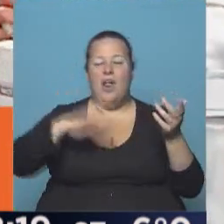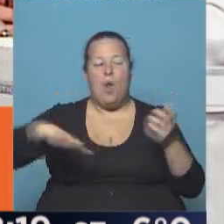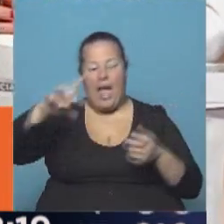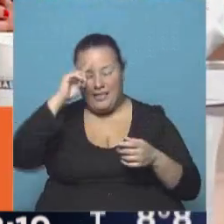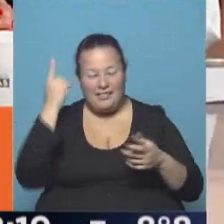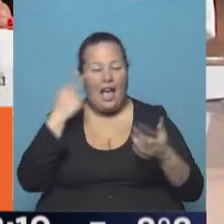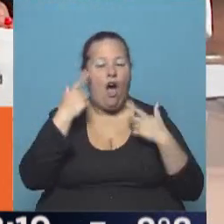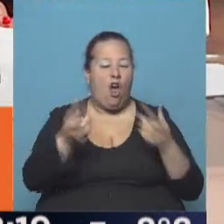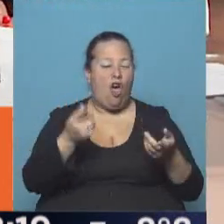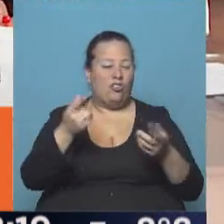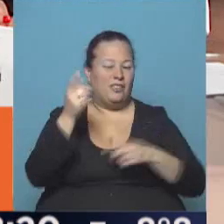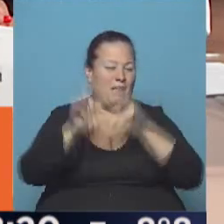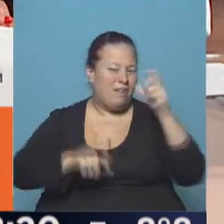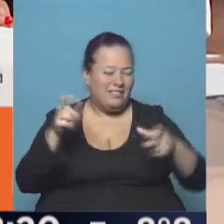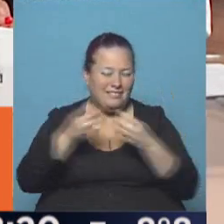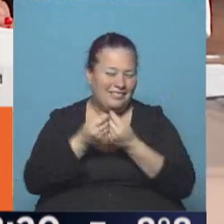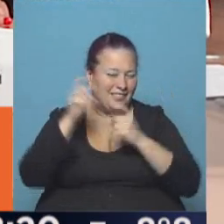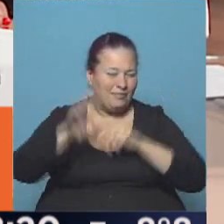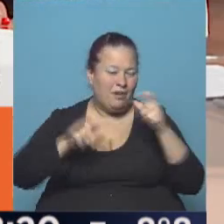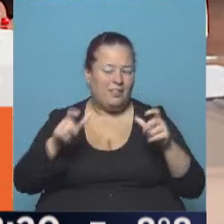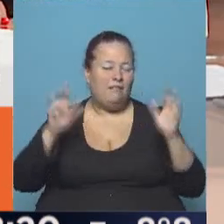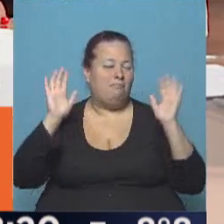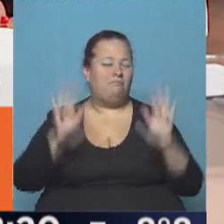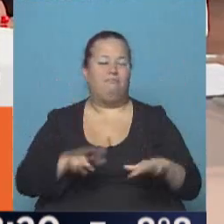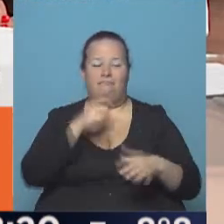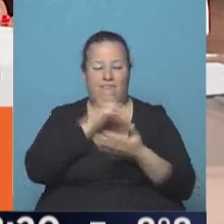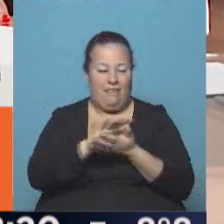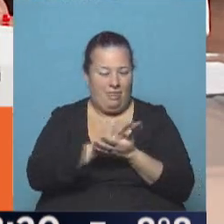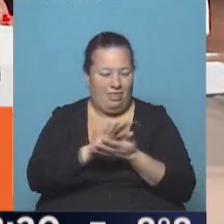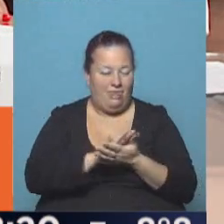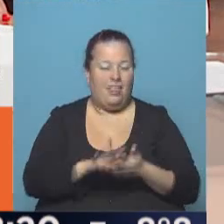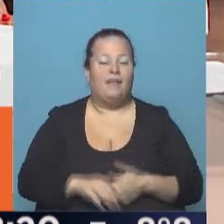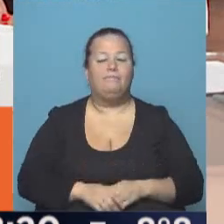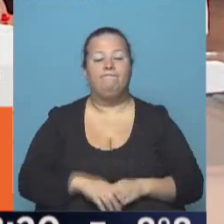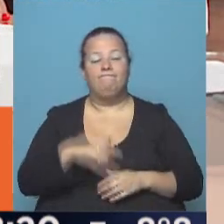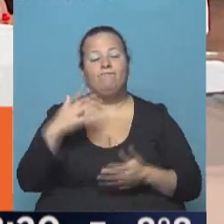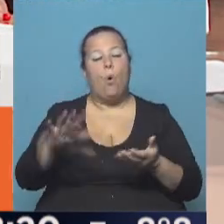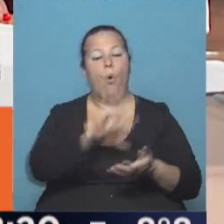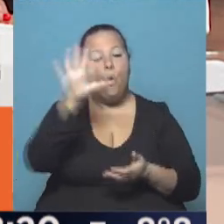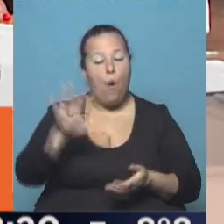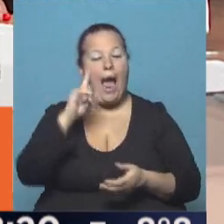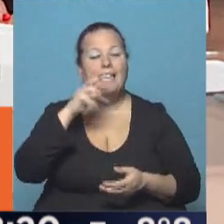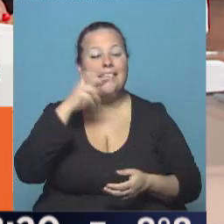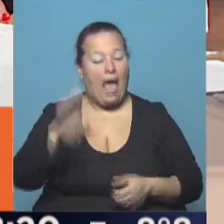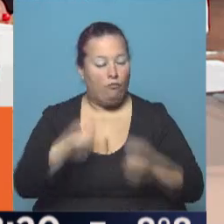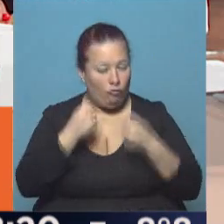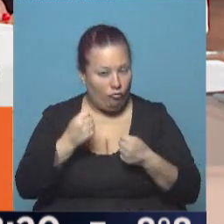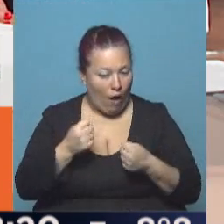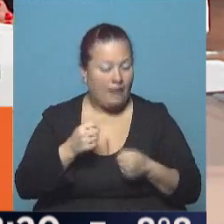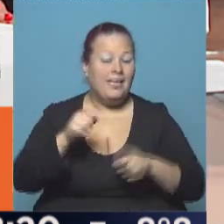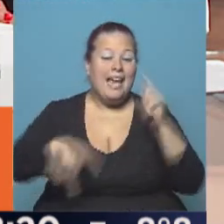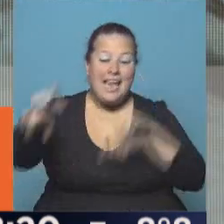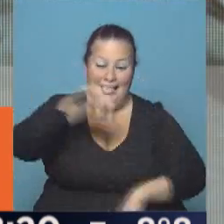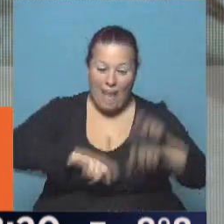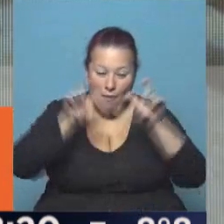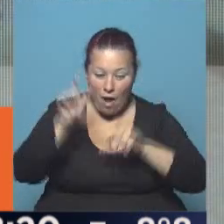conocían, muchísima gente, pero muchísima gente quedó desamparada, y en una región donde el Islam es tan fuerte, mucha de esa